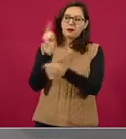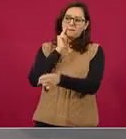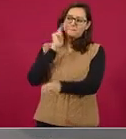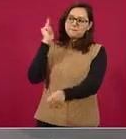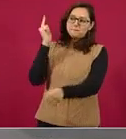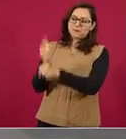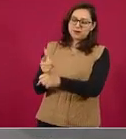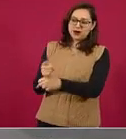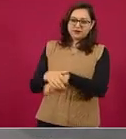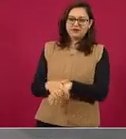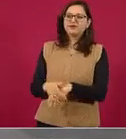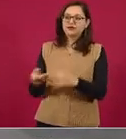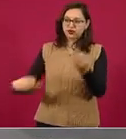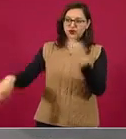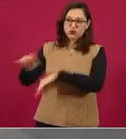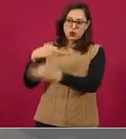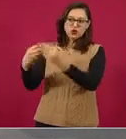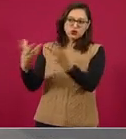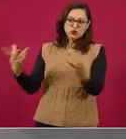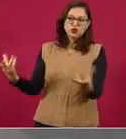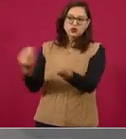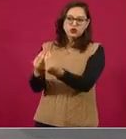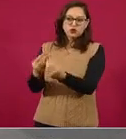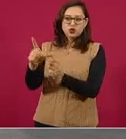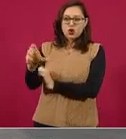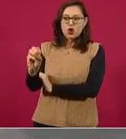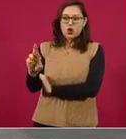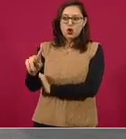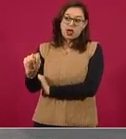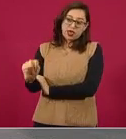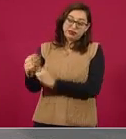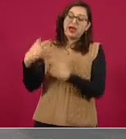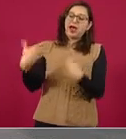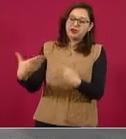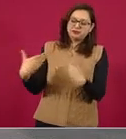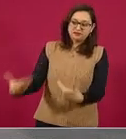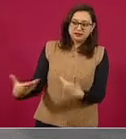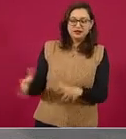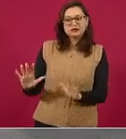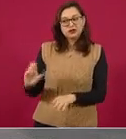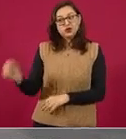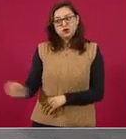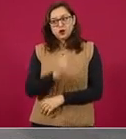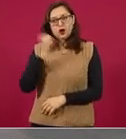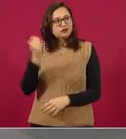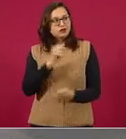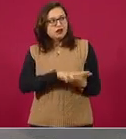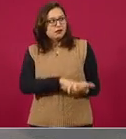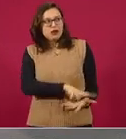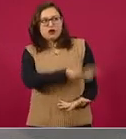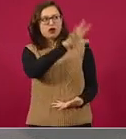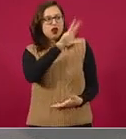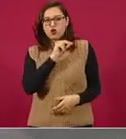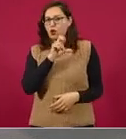todos son Loret. Digo, no todos, afortunadamente. Entonces,